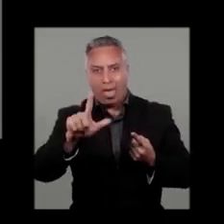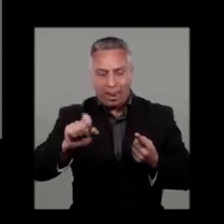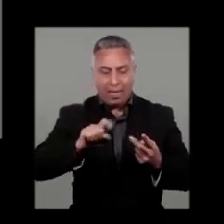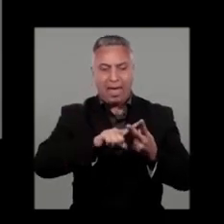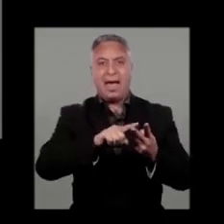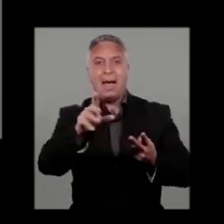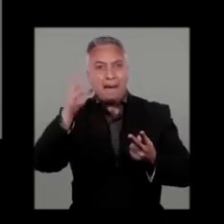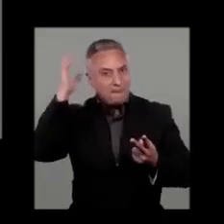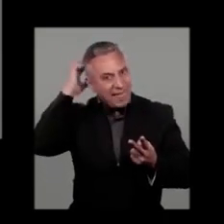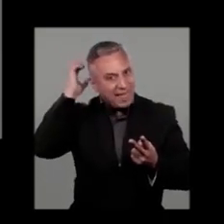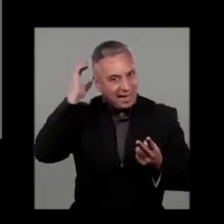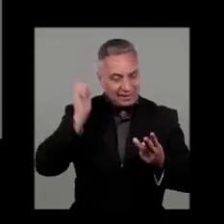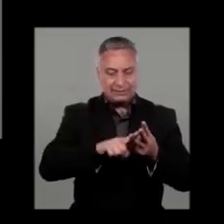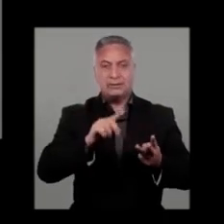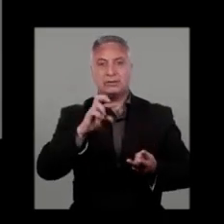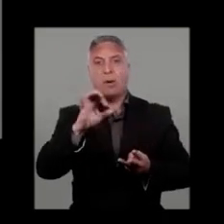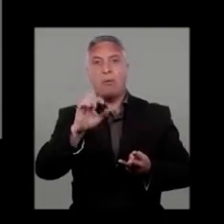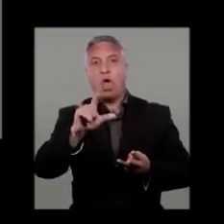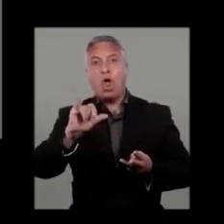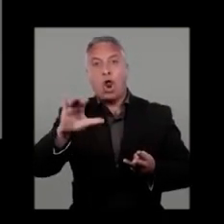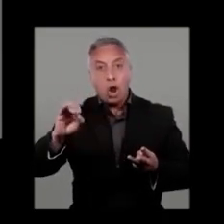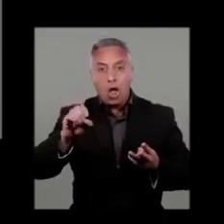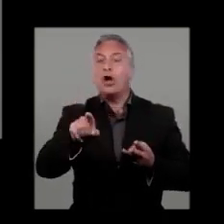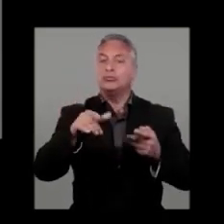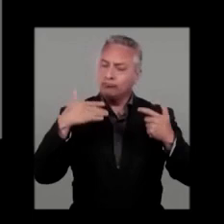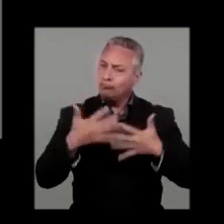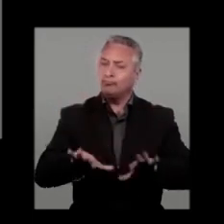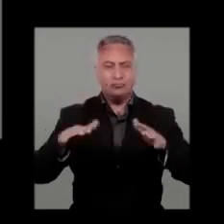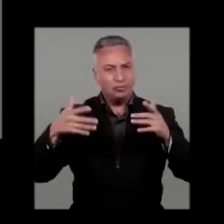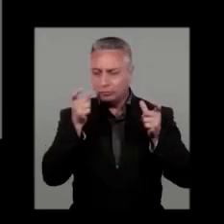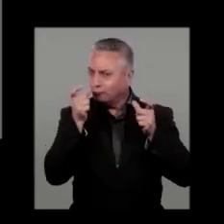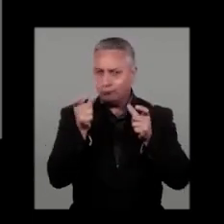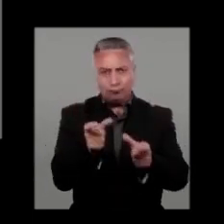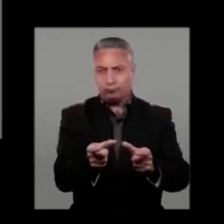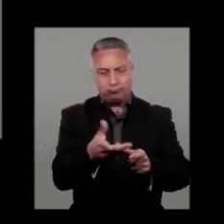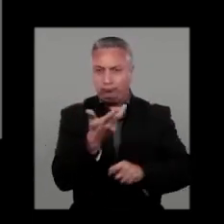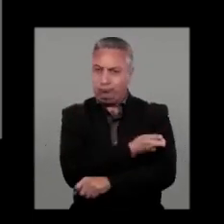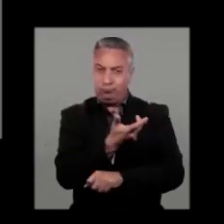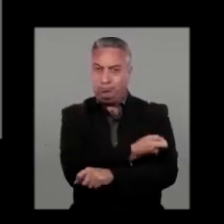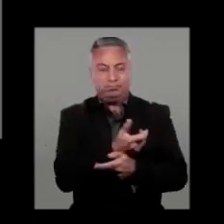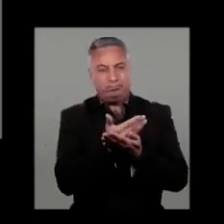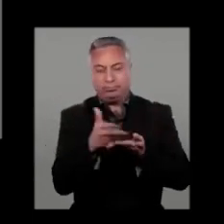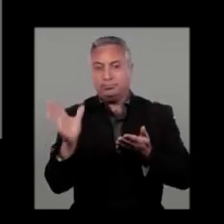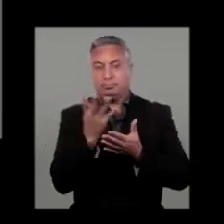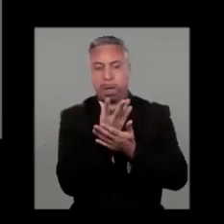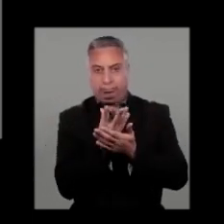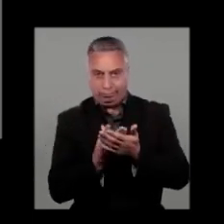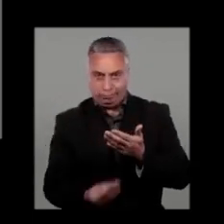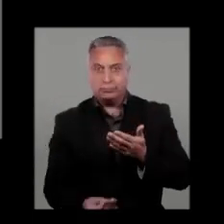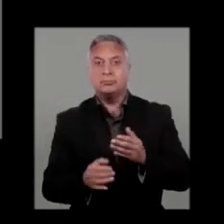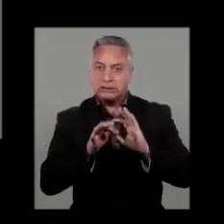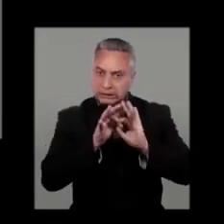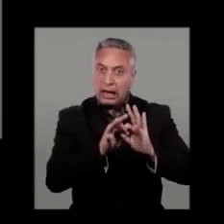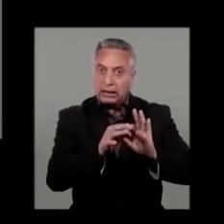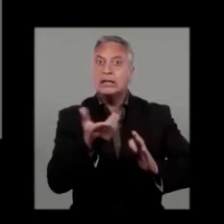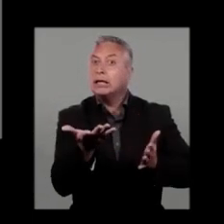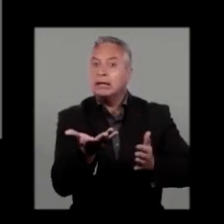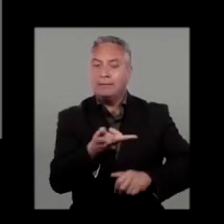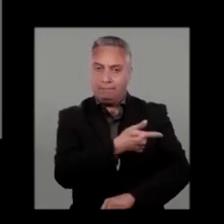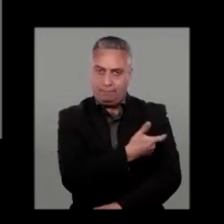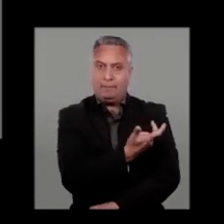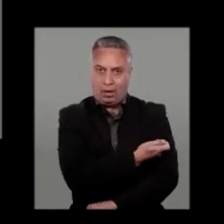la meningitis y la poliomielitis están controladas o definitivamente erradicadas gracias a ellas.